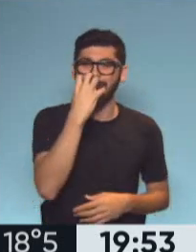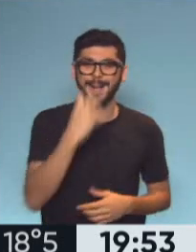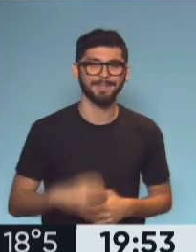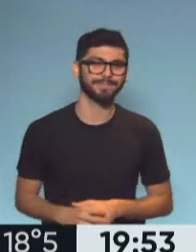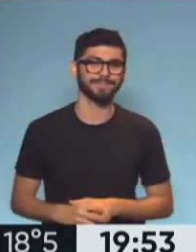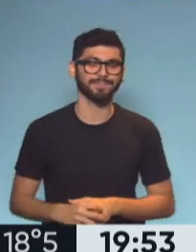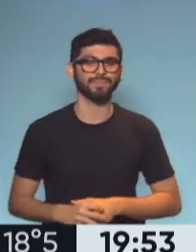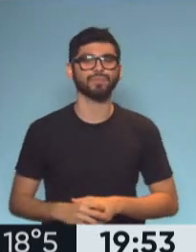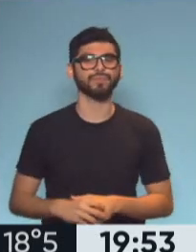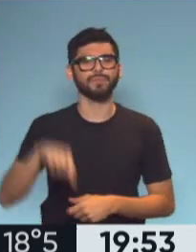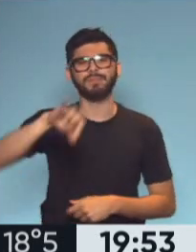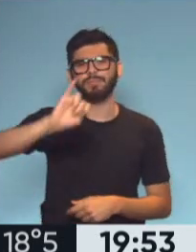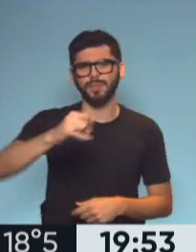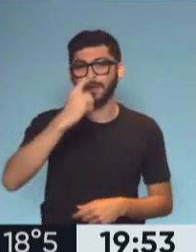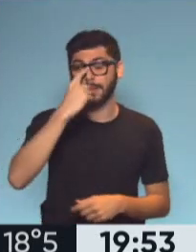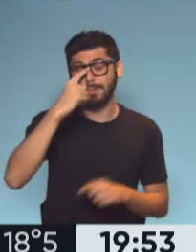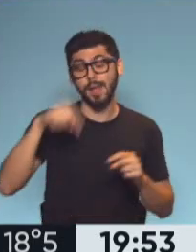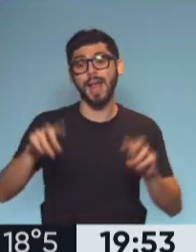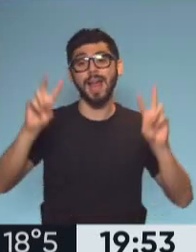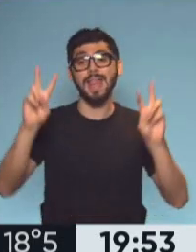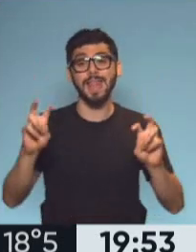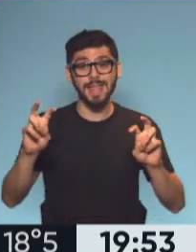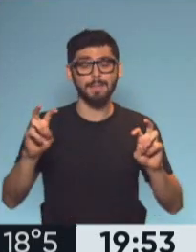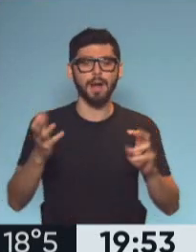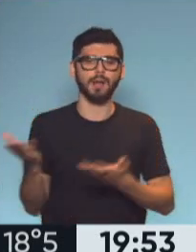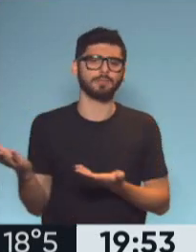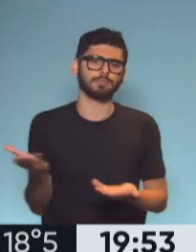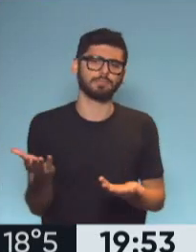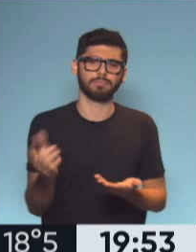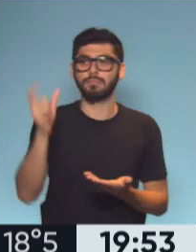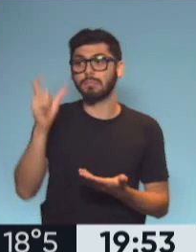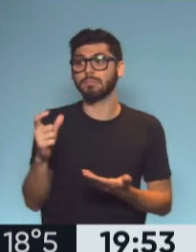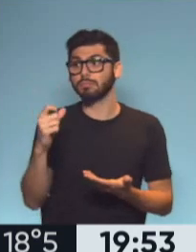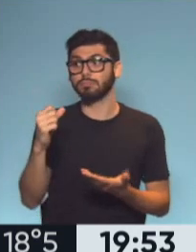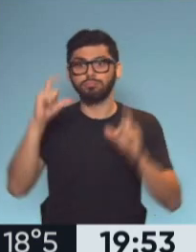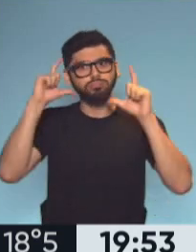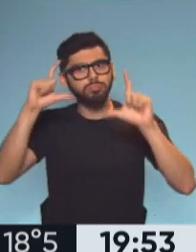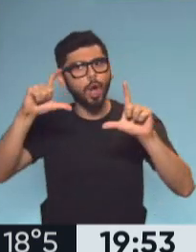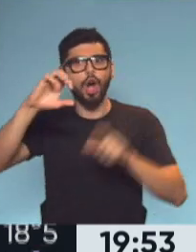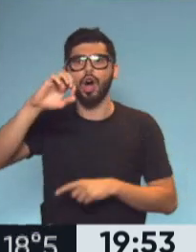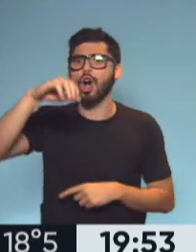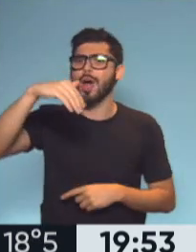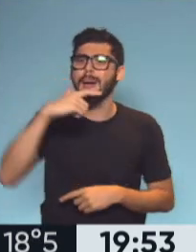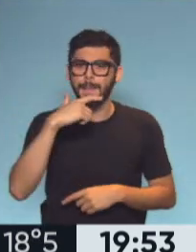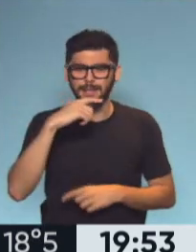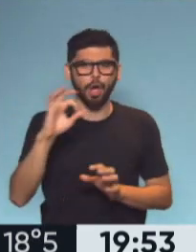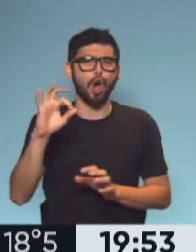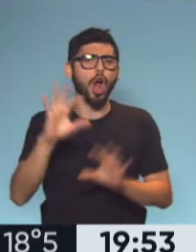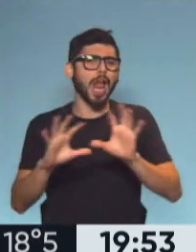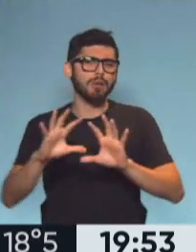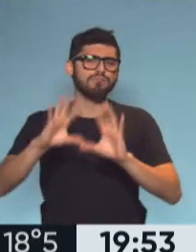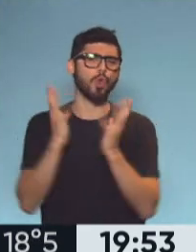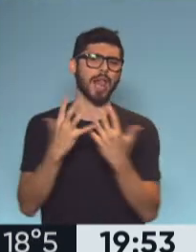Y vamos a meternos en tema. Aquí está, podemos decir como protagonista, la OMS, Organización Mundial de